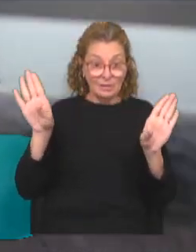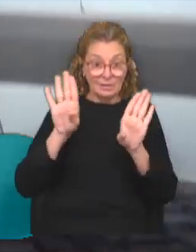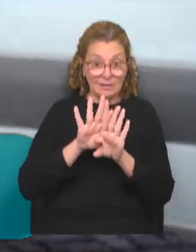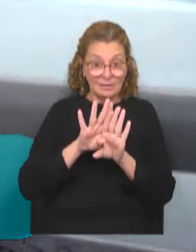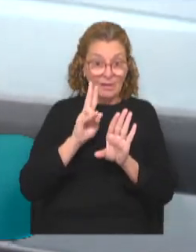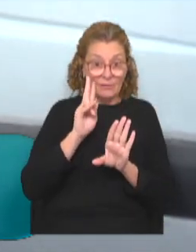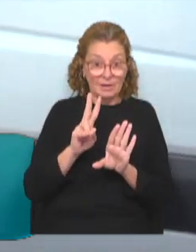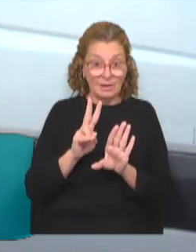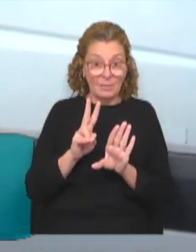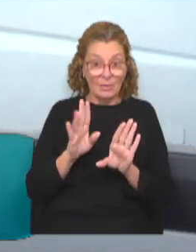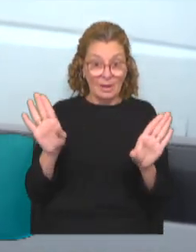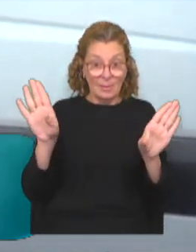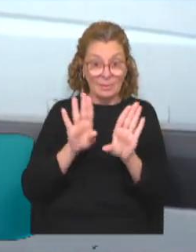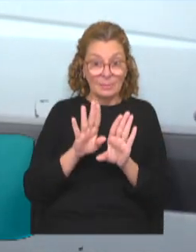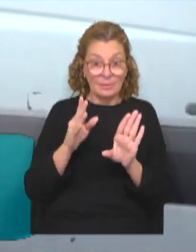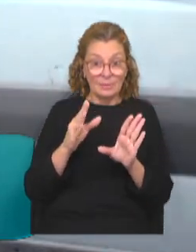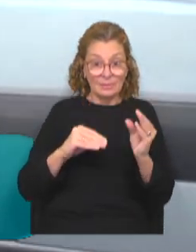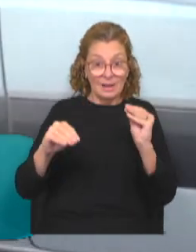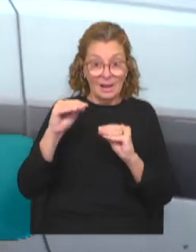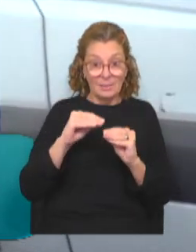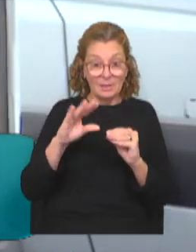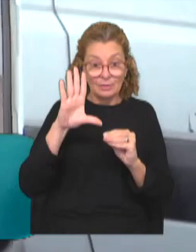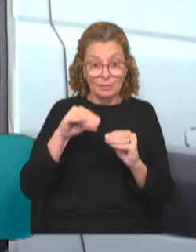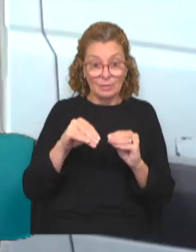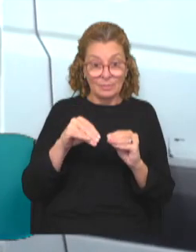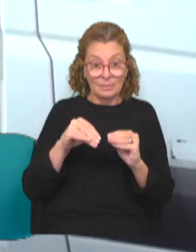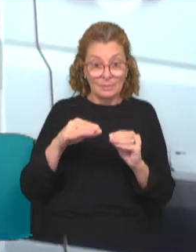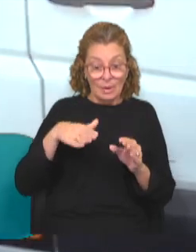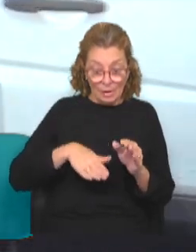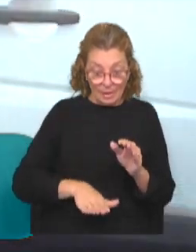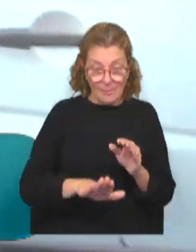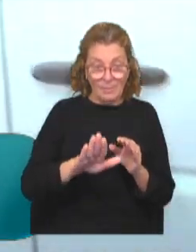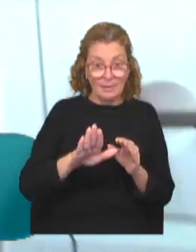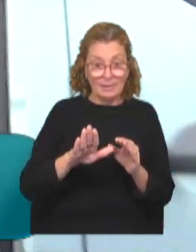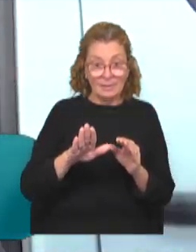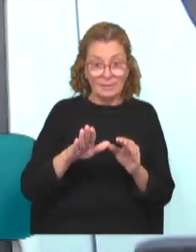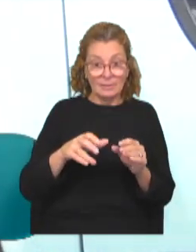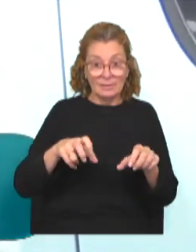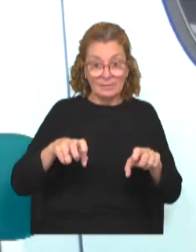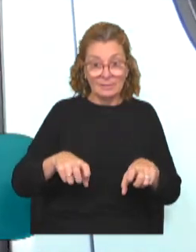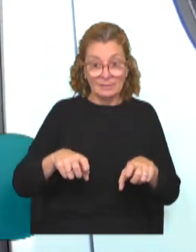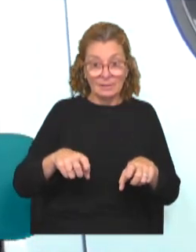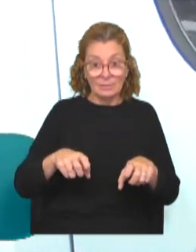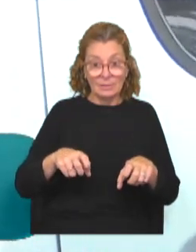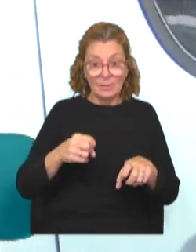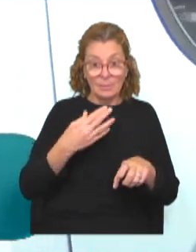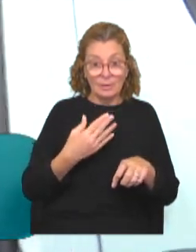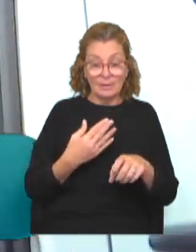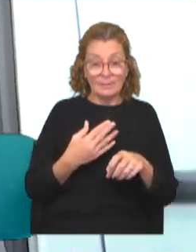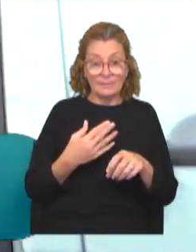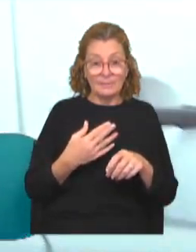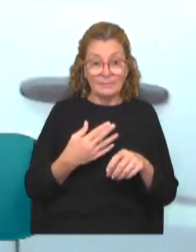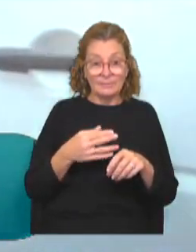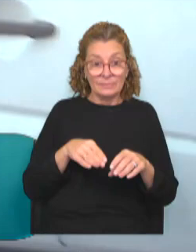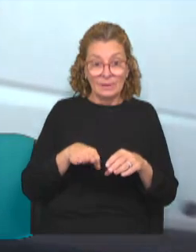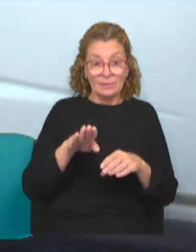una camioneta. Pero se arma todo un despliegue, baja una rampa. Tenemos una silla de ruedas que ahora vamos a explicar por qué. Y te